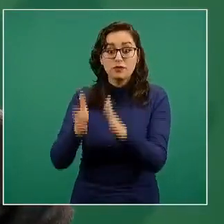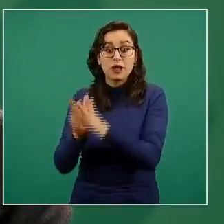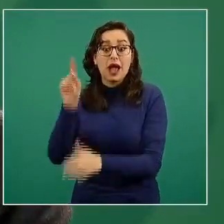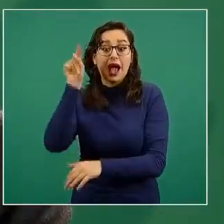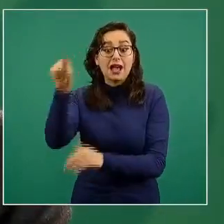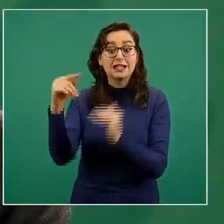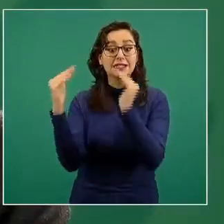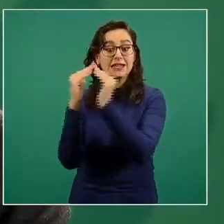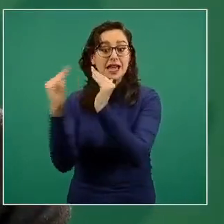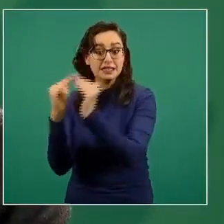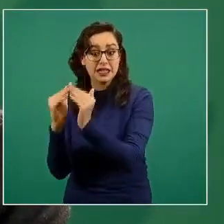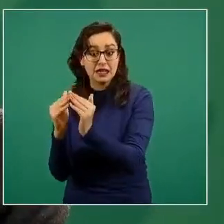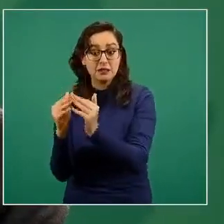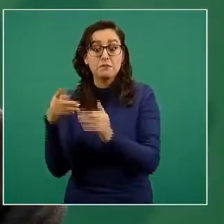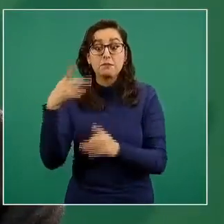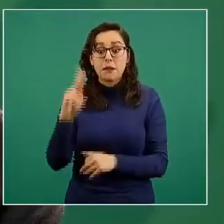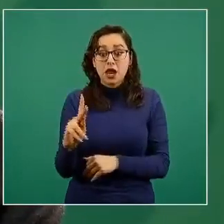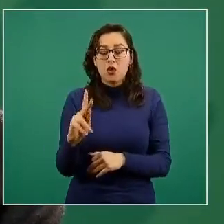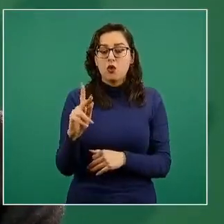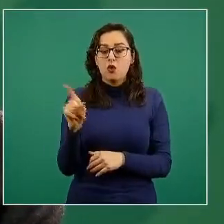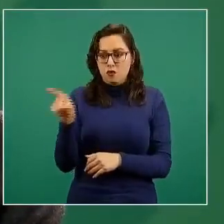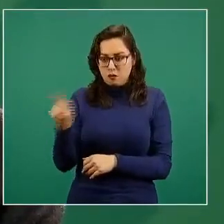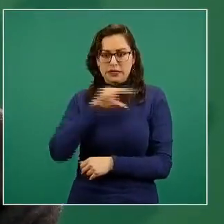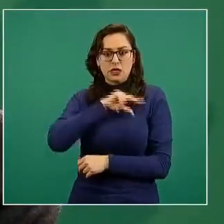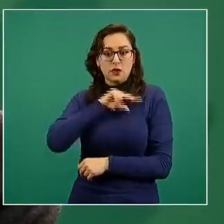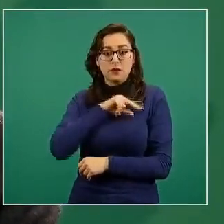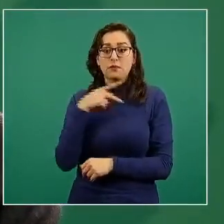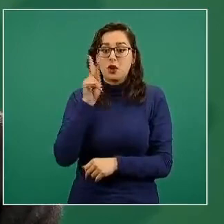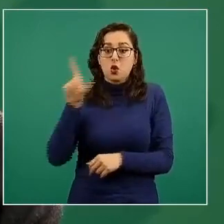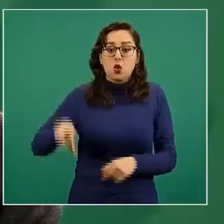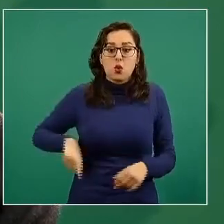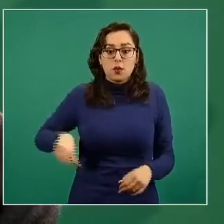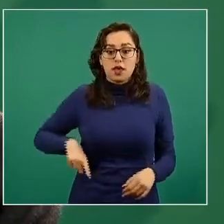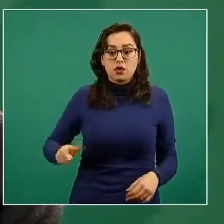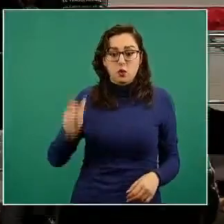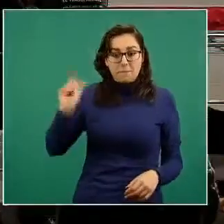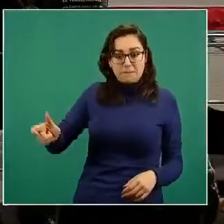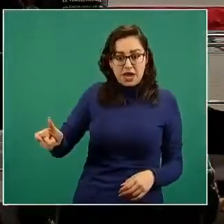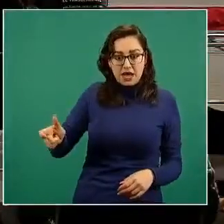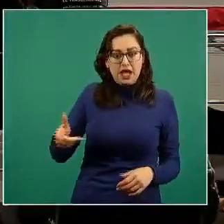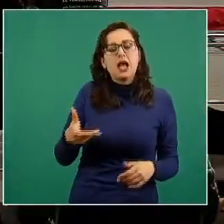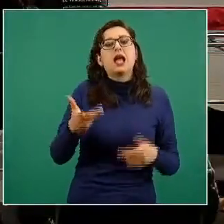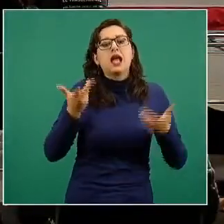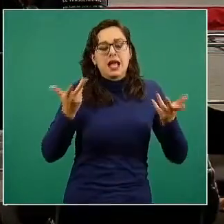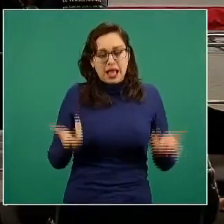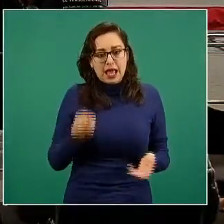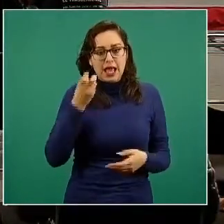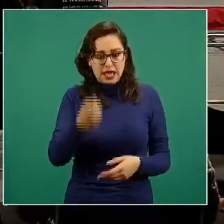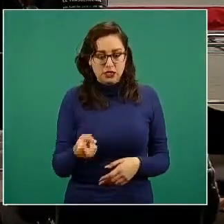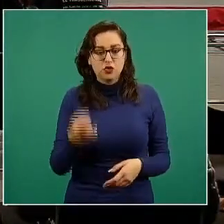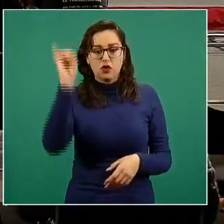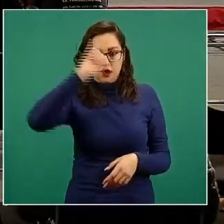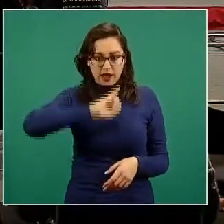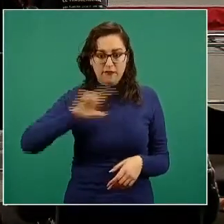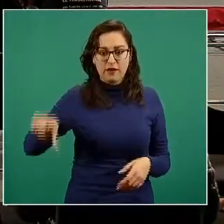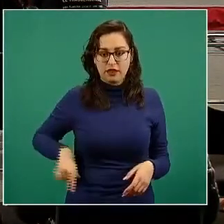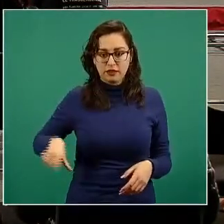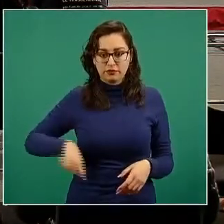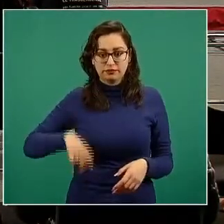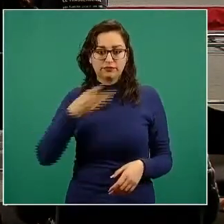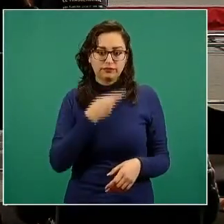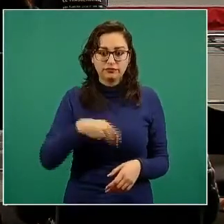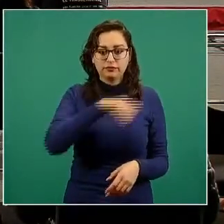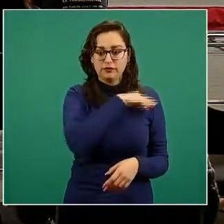los paga es el gobierno de la Ciudad de México. Es una nueva modalidad que implantó la doctora Sheinbaum y su equipo, la doctora López